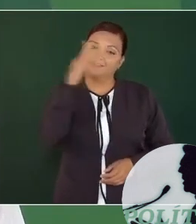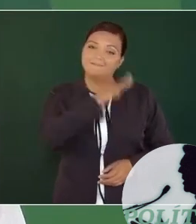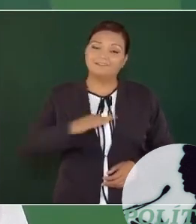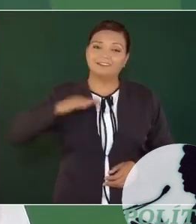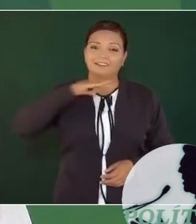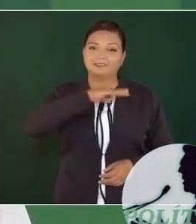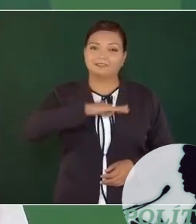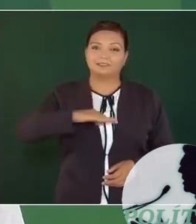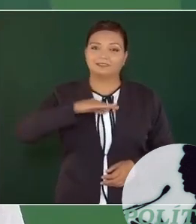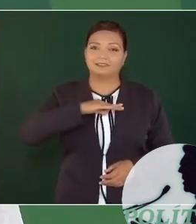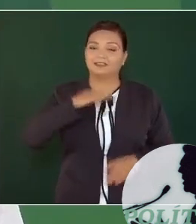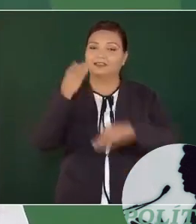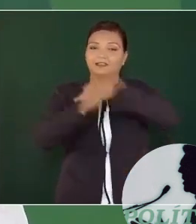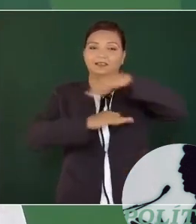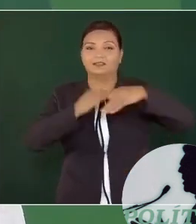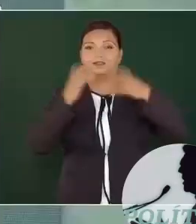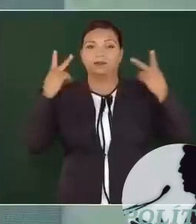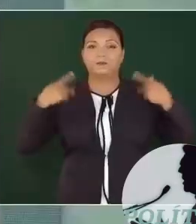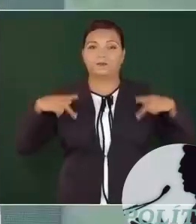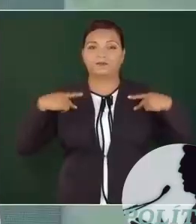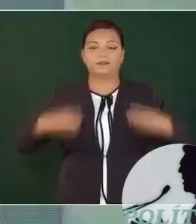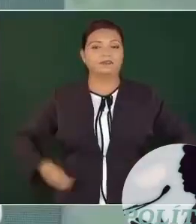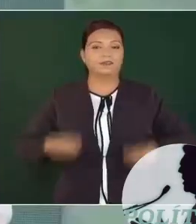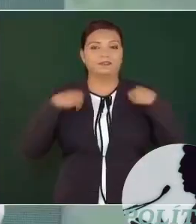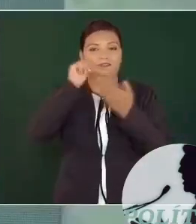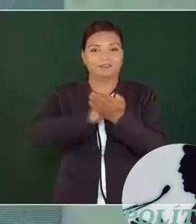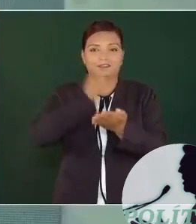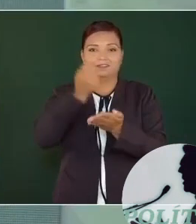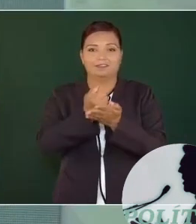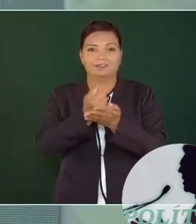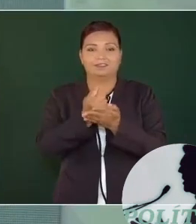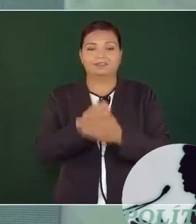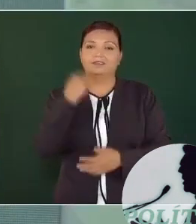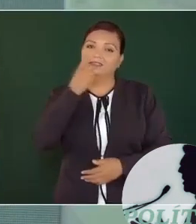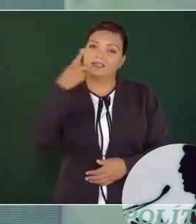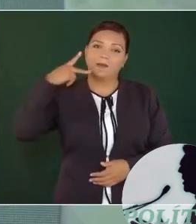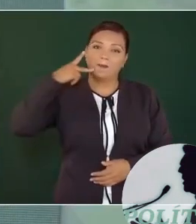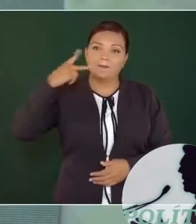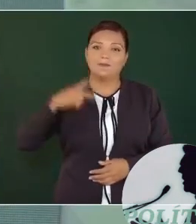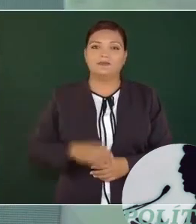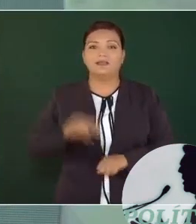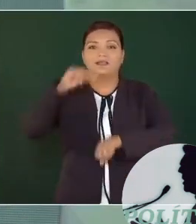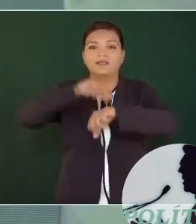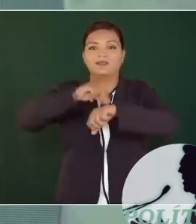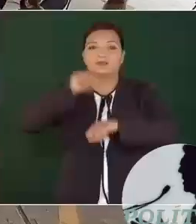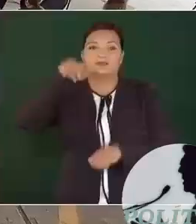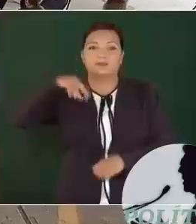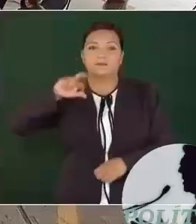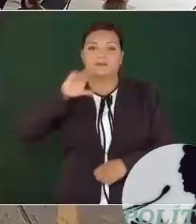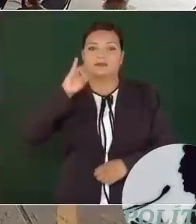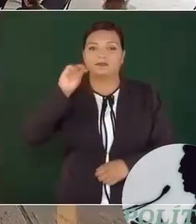felicitaciones a toda la gente de Tamaulipas. Y precisamente le dejamos la palabra al doctor